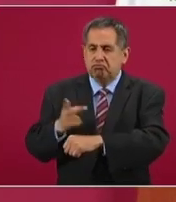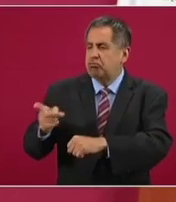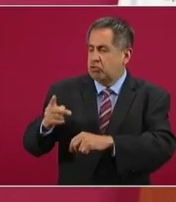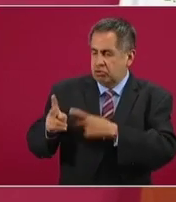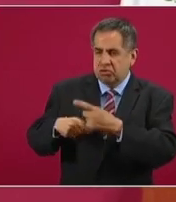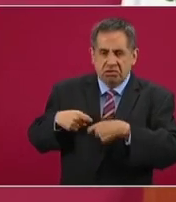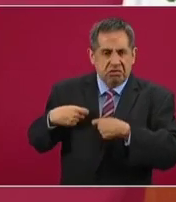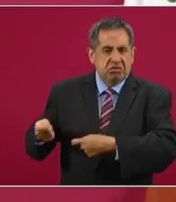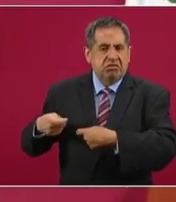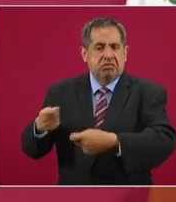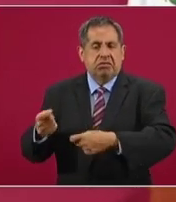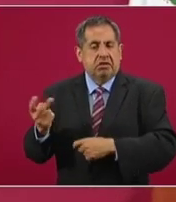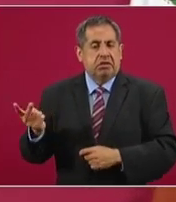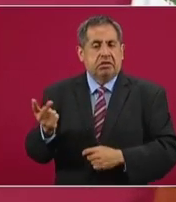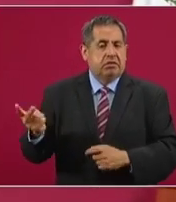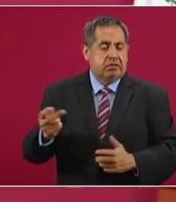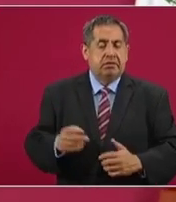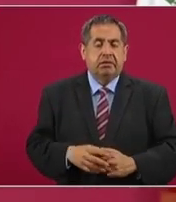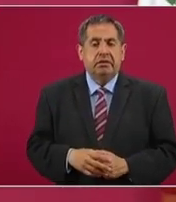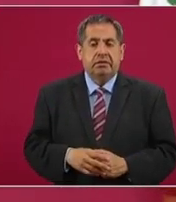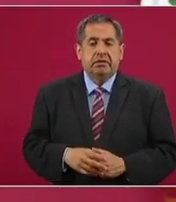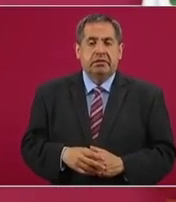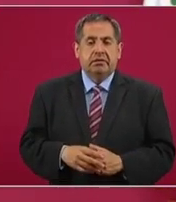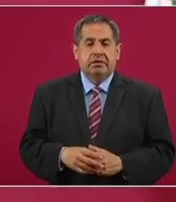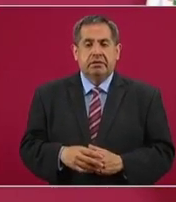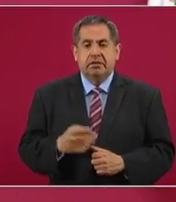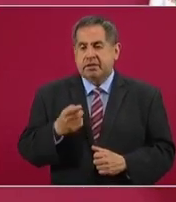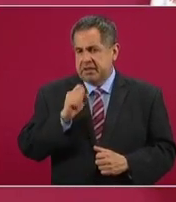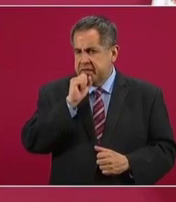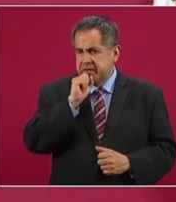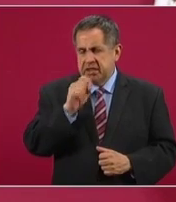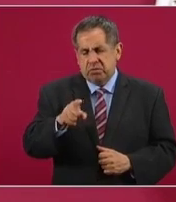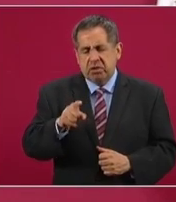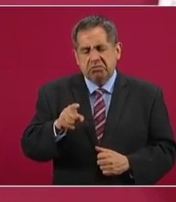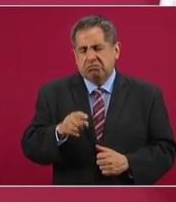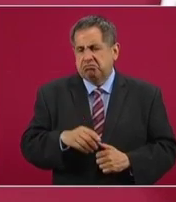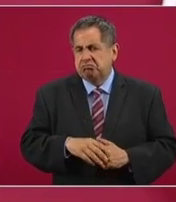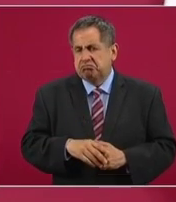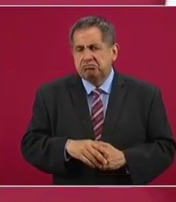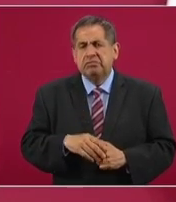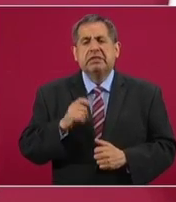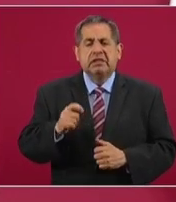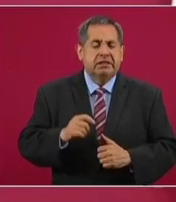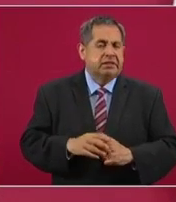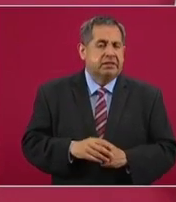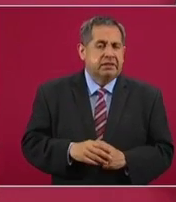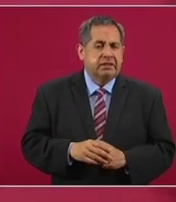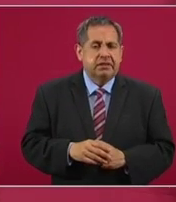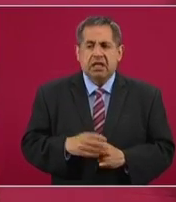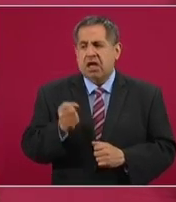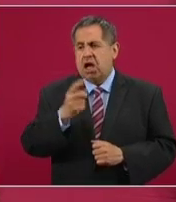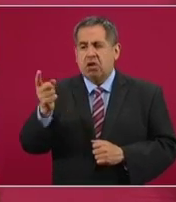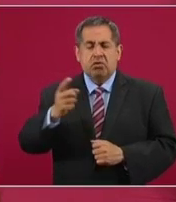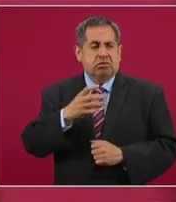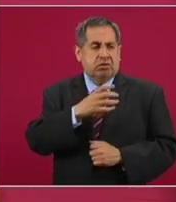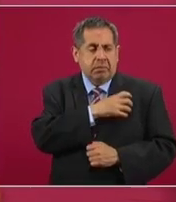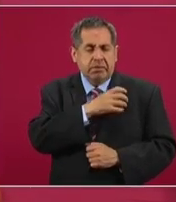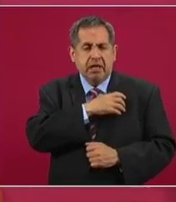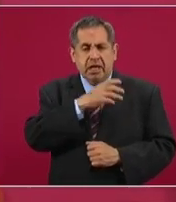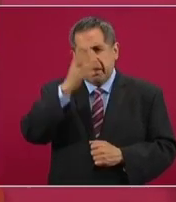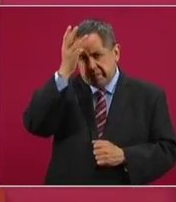esto mismo y puedo decir de almirantes